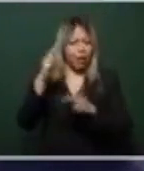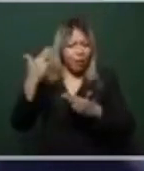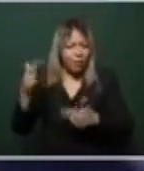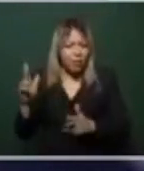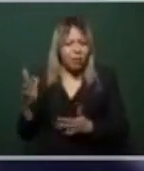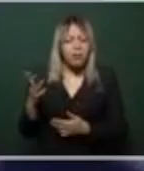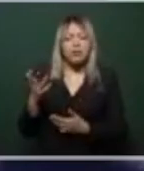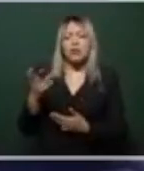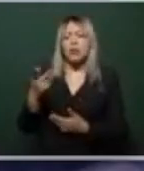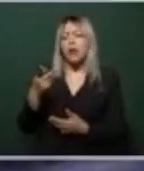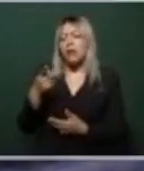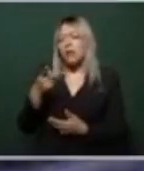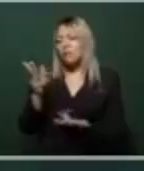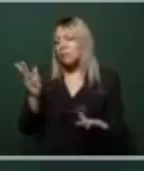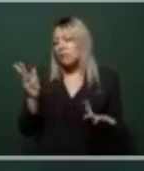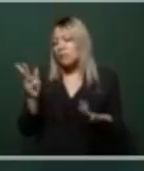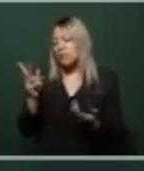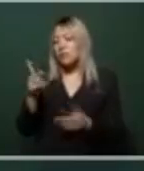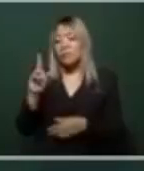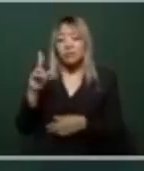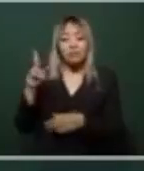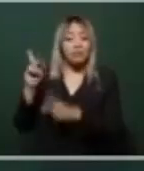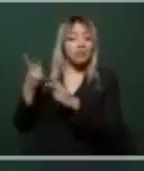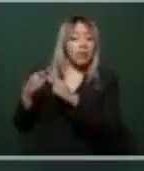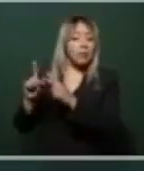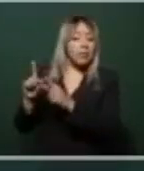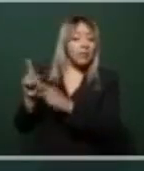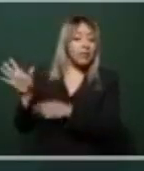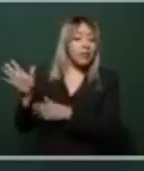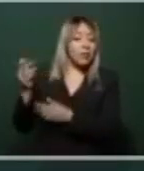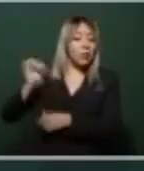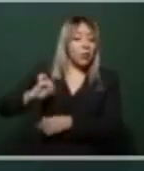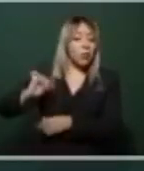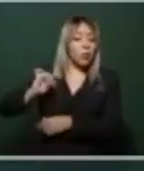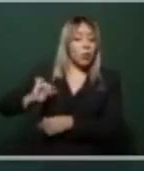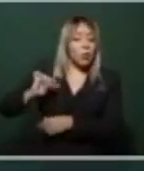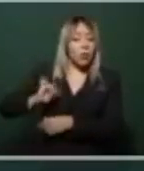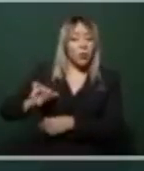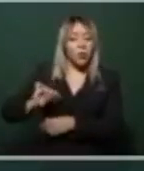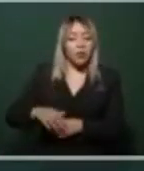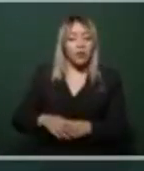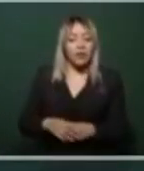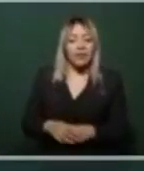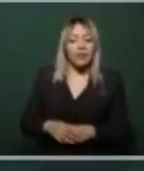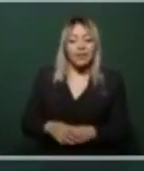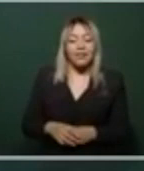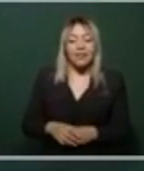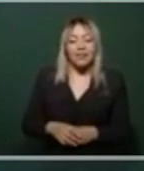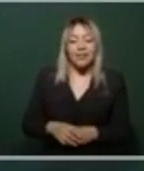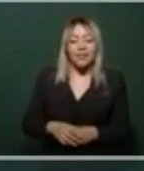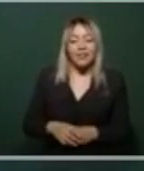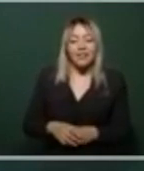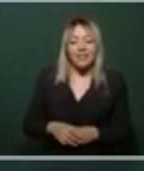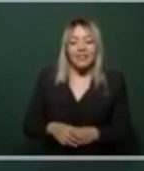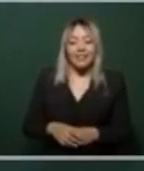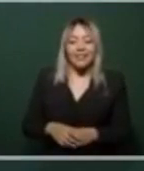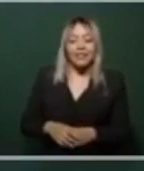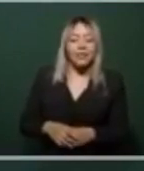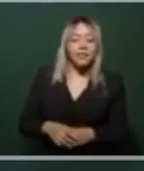a pesar que surge en la época de